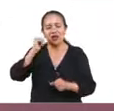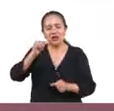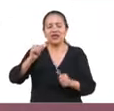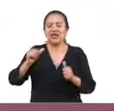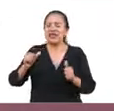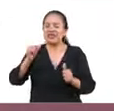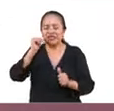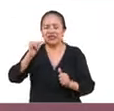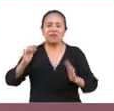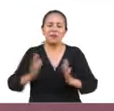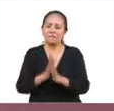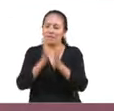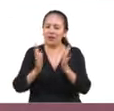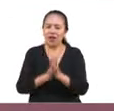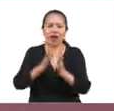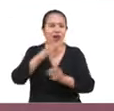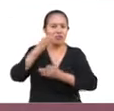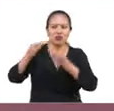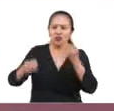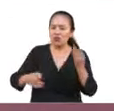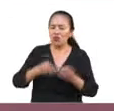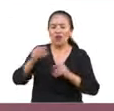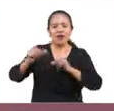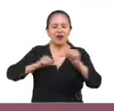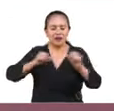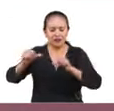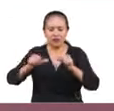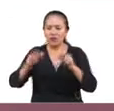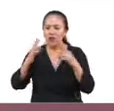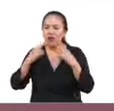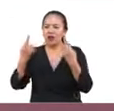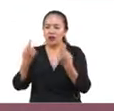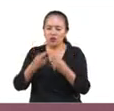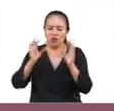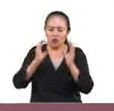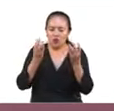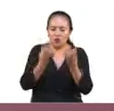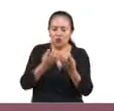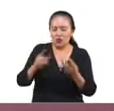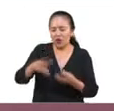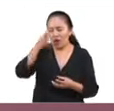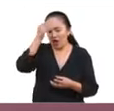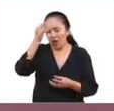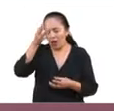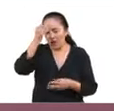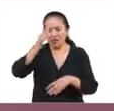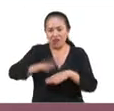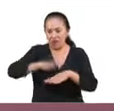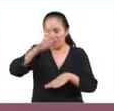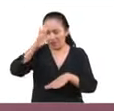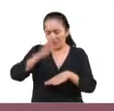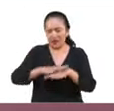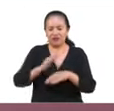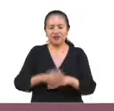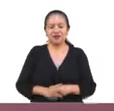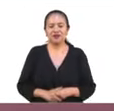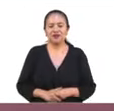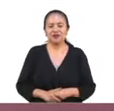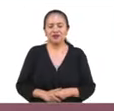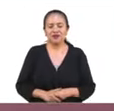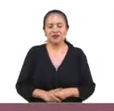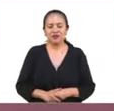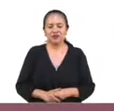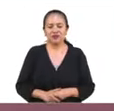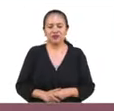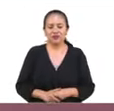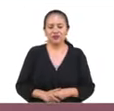constantemente en las actividades de los viveros y en las reuniones de las comunidades de aprendizaje campesino. Ha sido un espacio